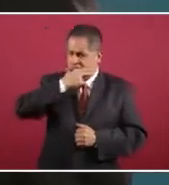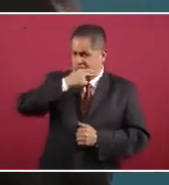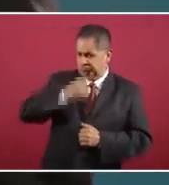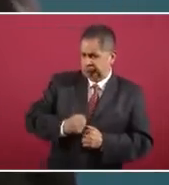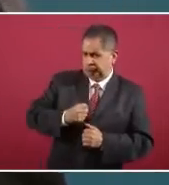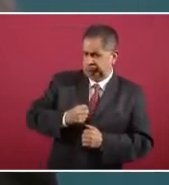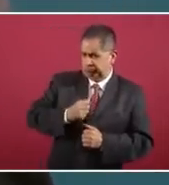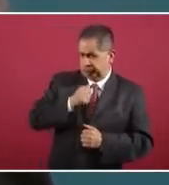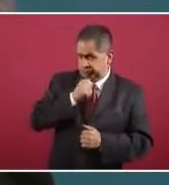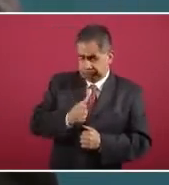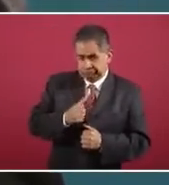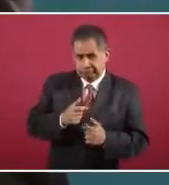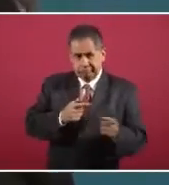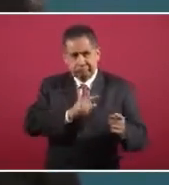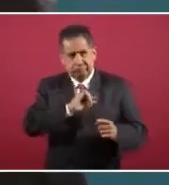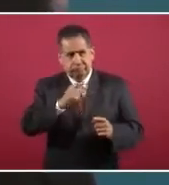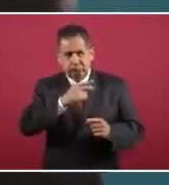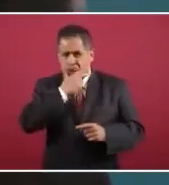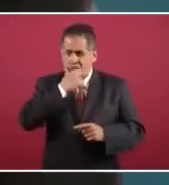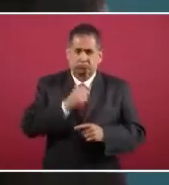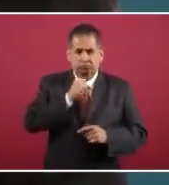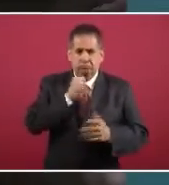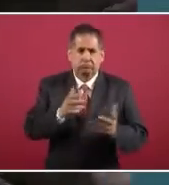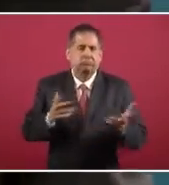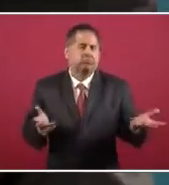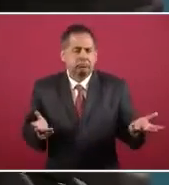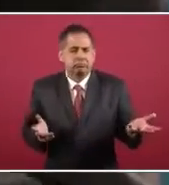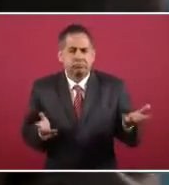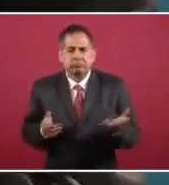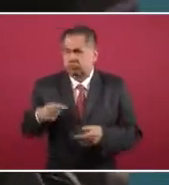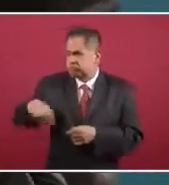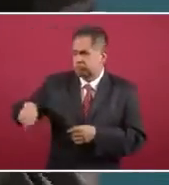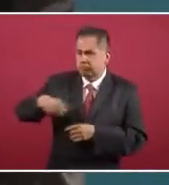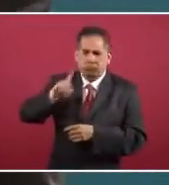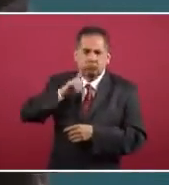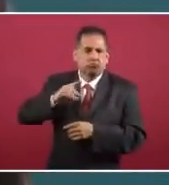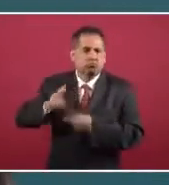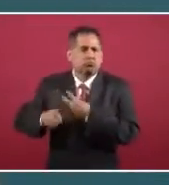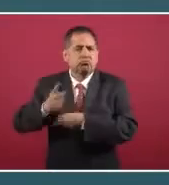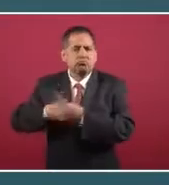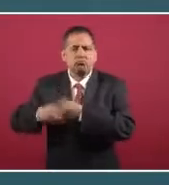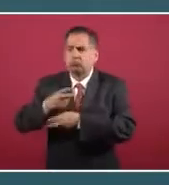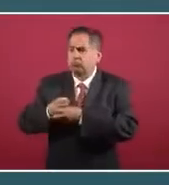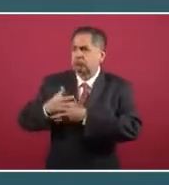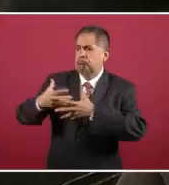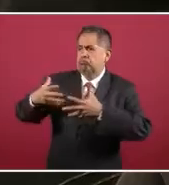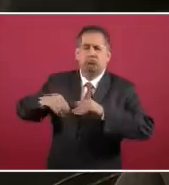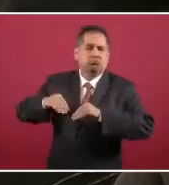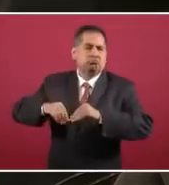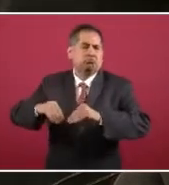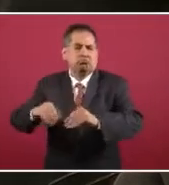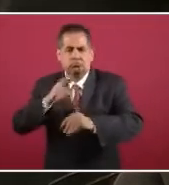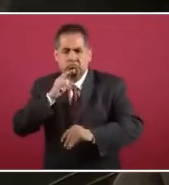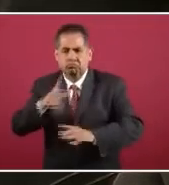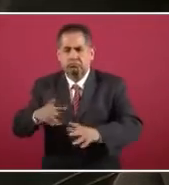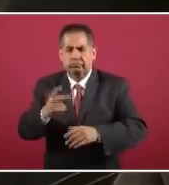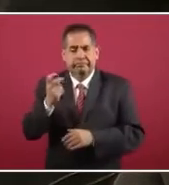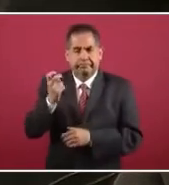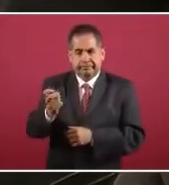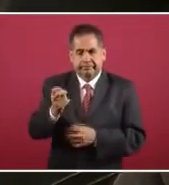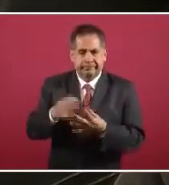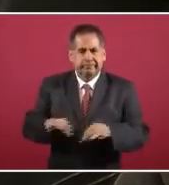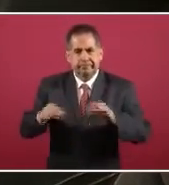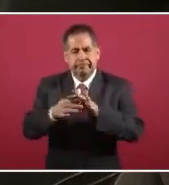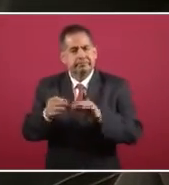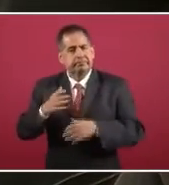de parte de las autoridades, pues ese movimiento crece y crece cada vez más. Por lo que a